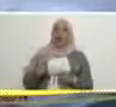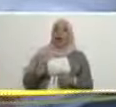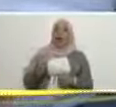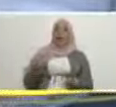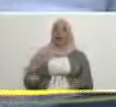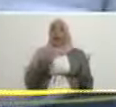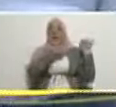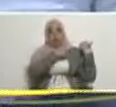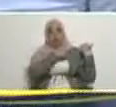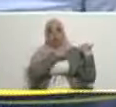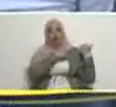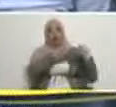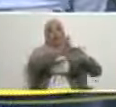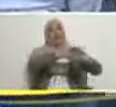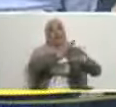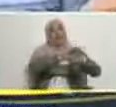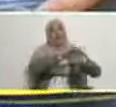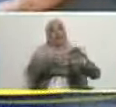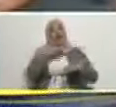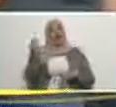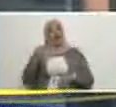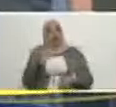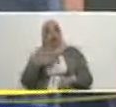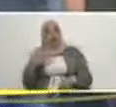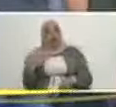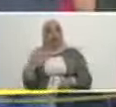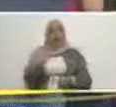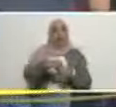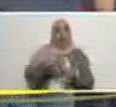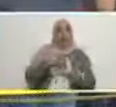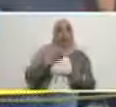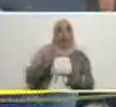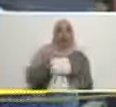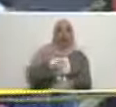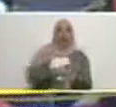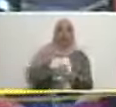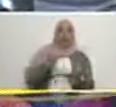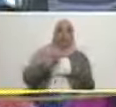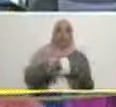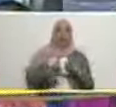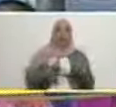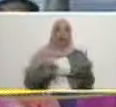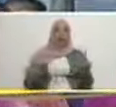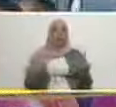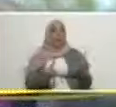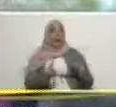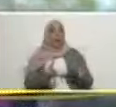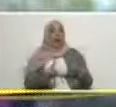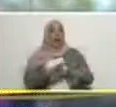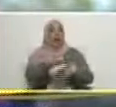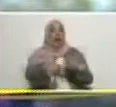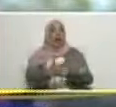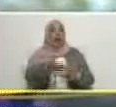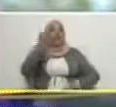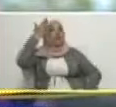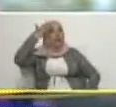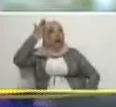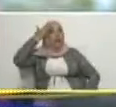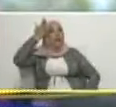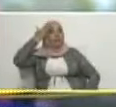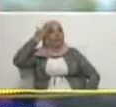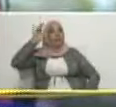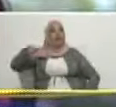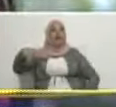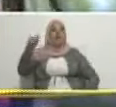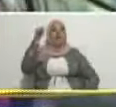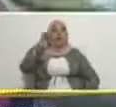pues de hacer esta convocatoria de los jóvenes que quieran sumarse y a través de una serie de campamentos que, como les decía, inician este próximo fin